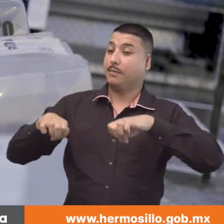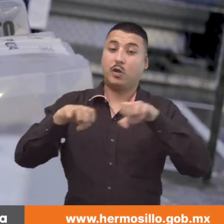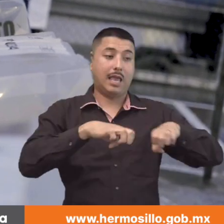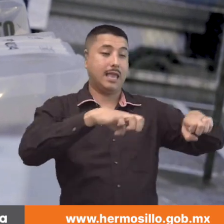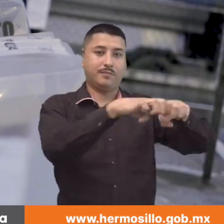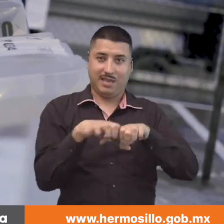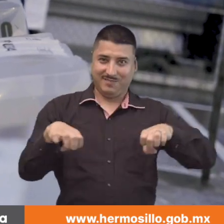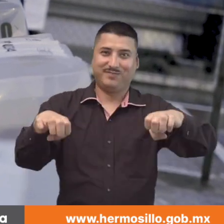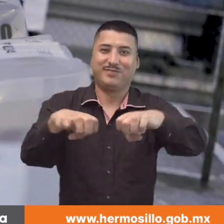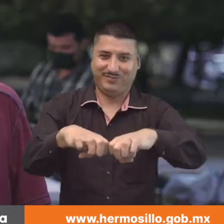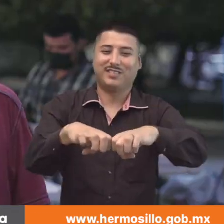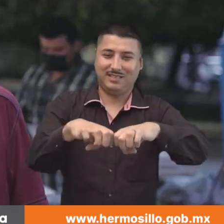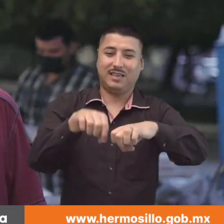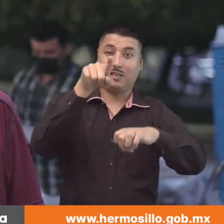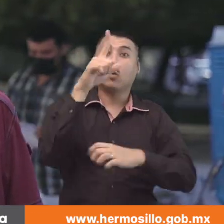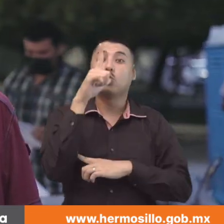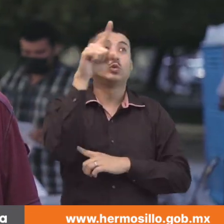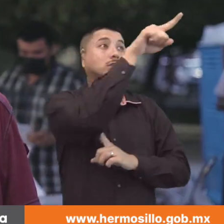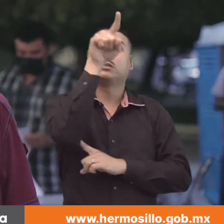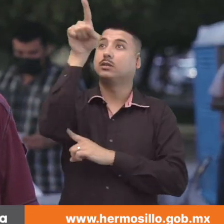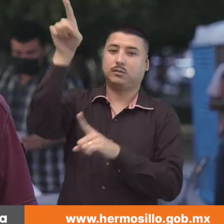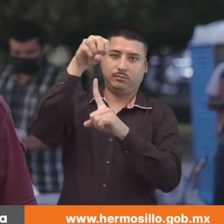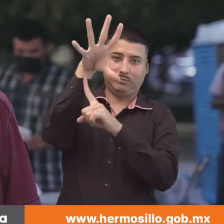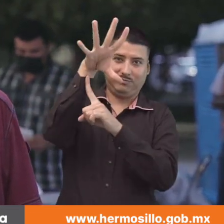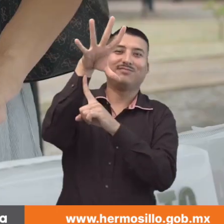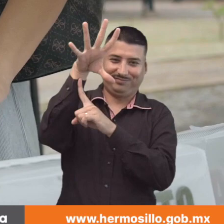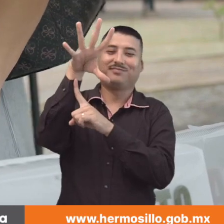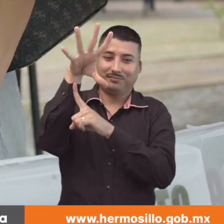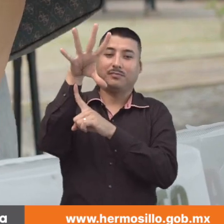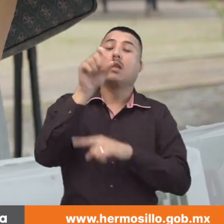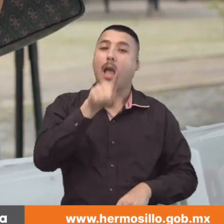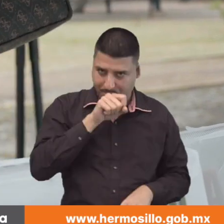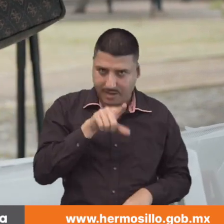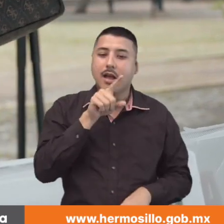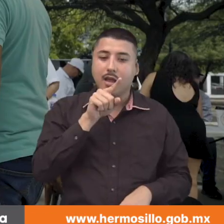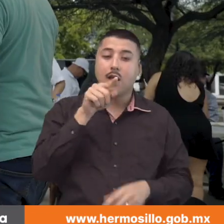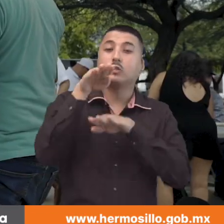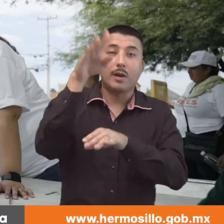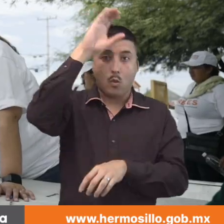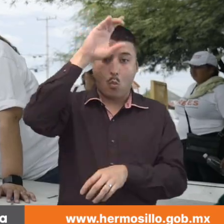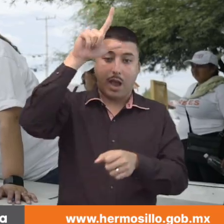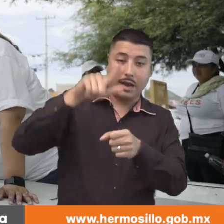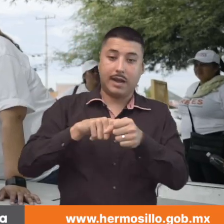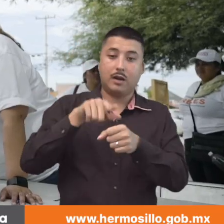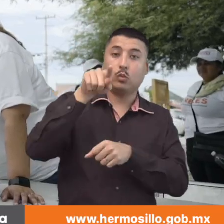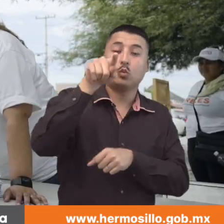responda a tus prioridades. Con tu participación y entusiasmo, Hermosillo crece.